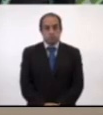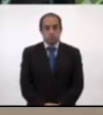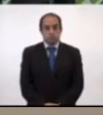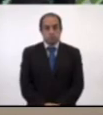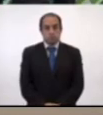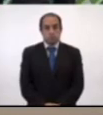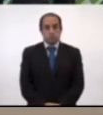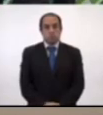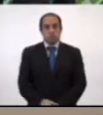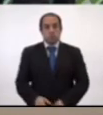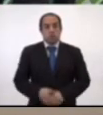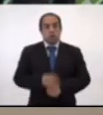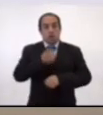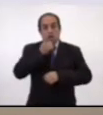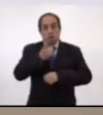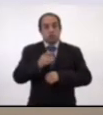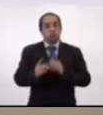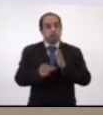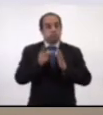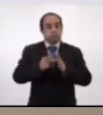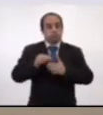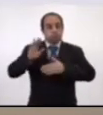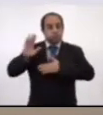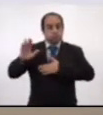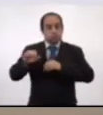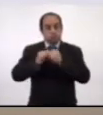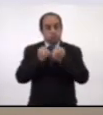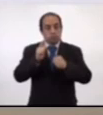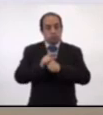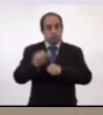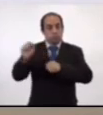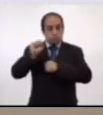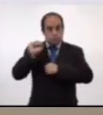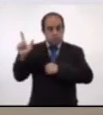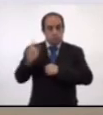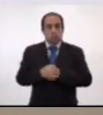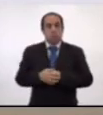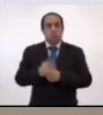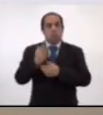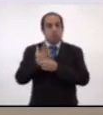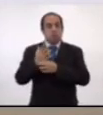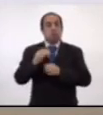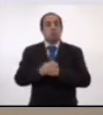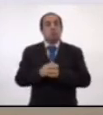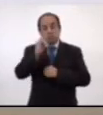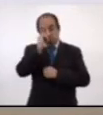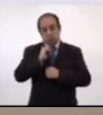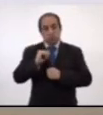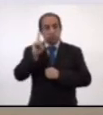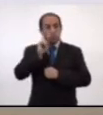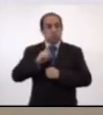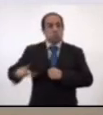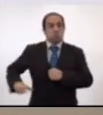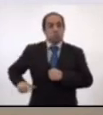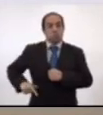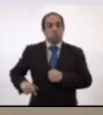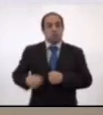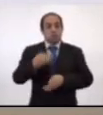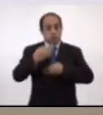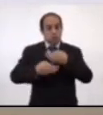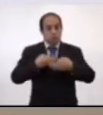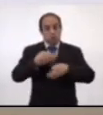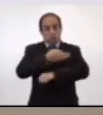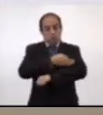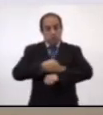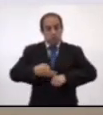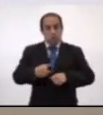Refrendamos nuestro compromiso social y ético ya establecido por la jefa de gobierno en el sentido de que ninguna familia quedará en